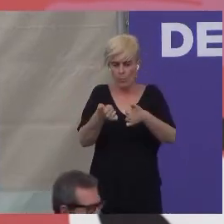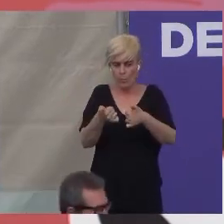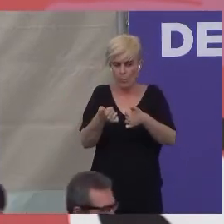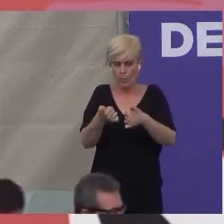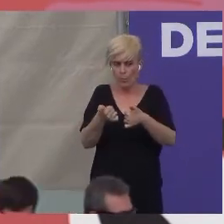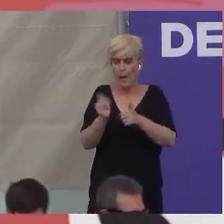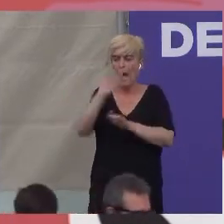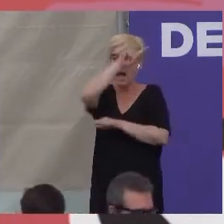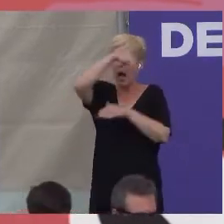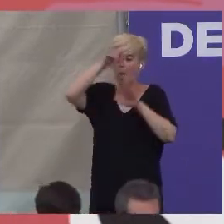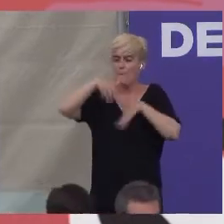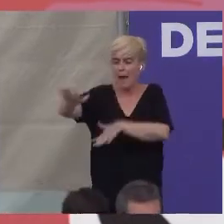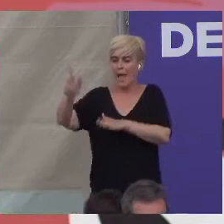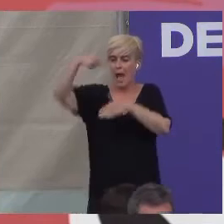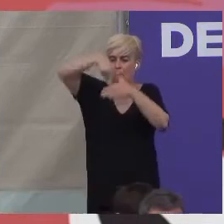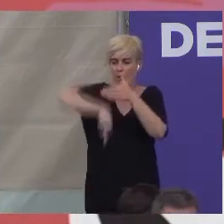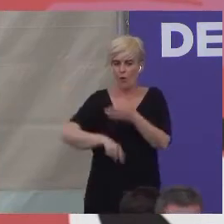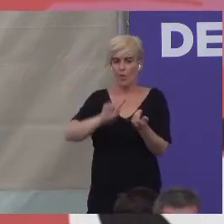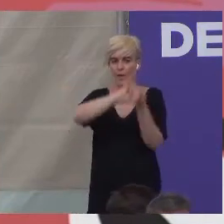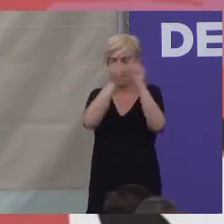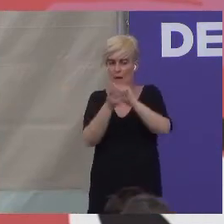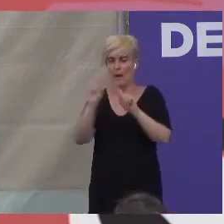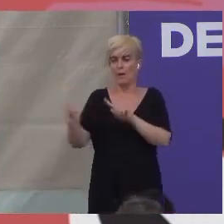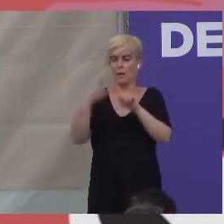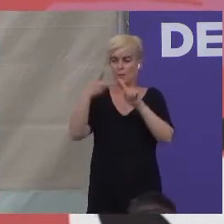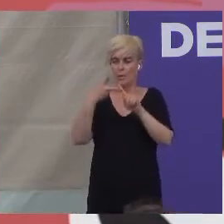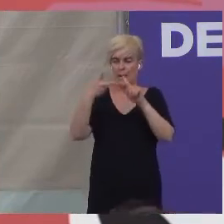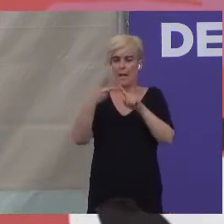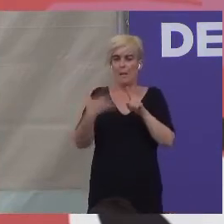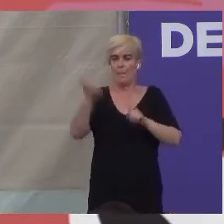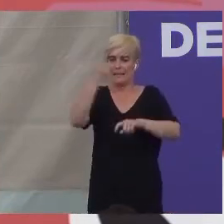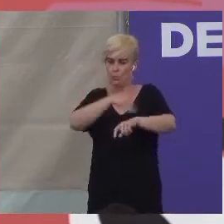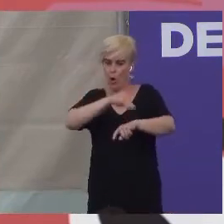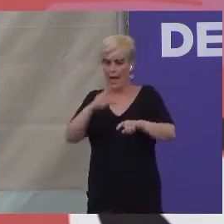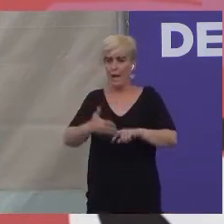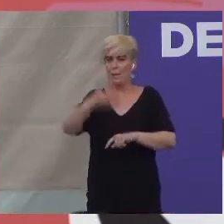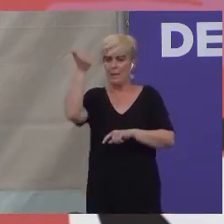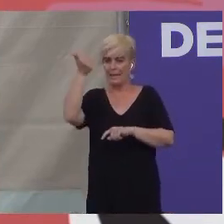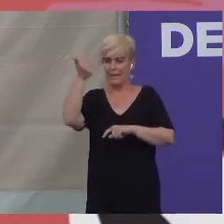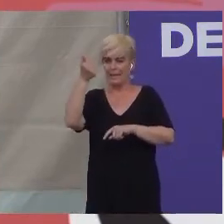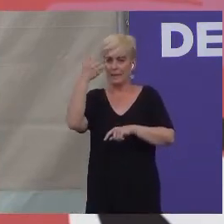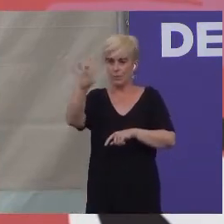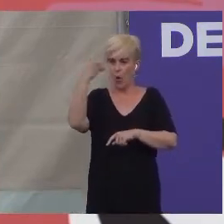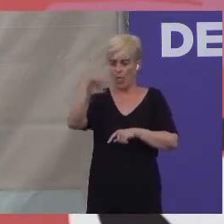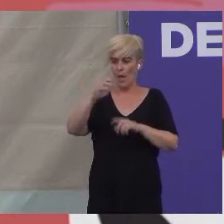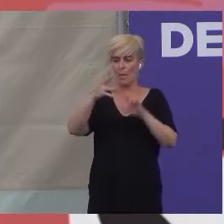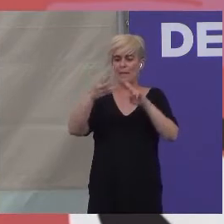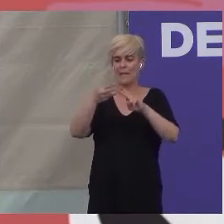una marea para aprofundir el cambio. A continuación, Més Morat, Més Podem y, por último, Obrim